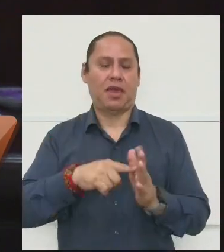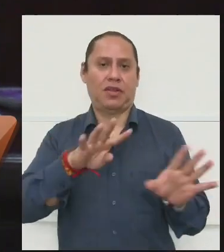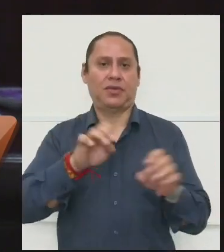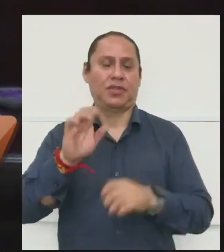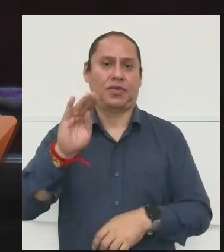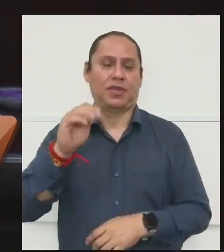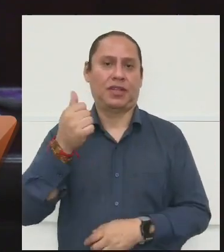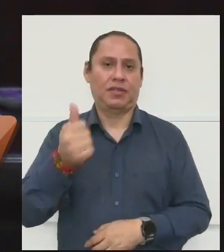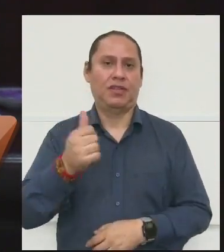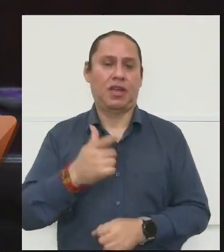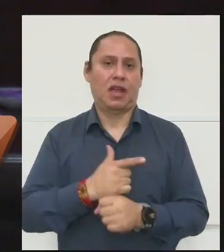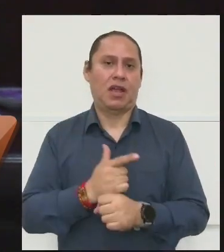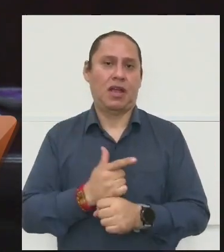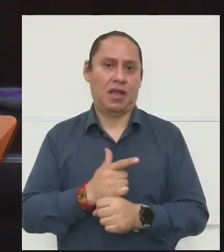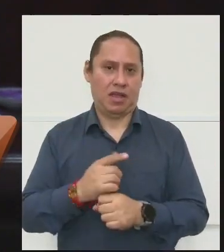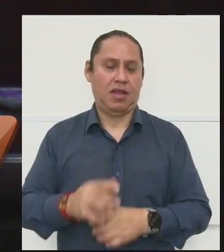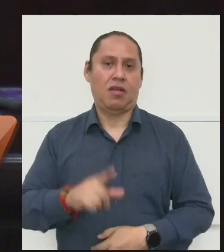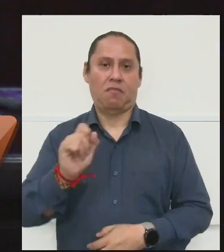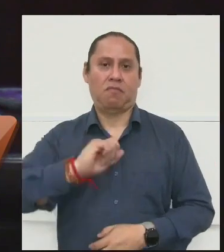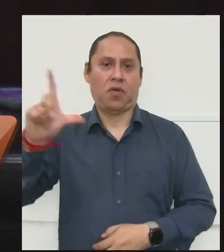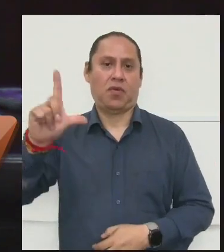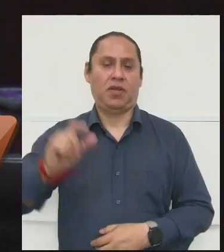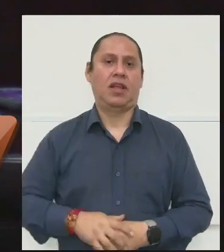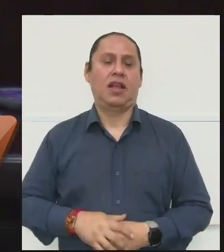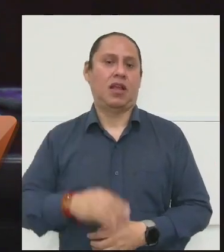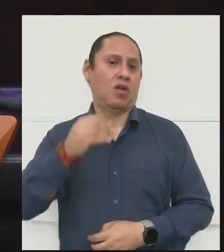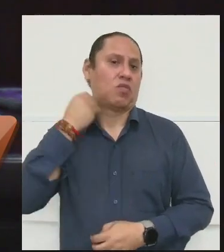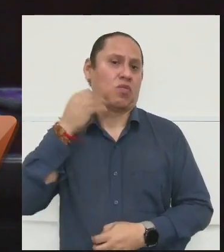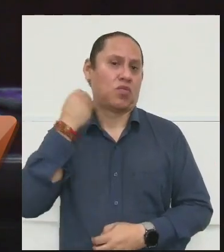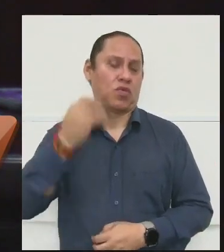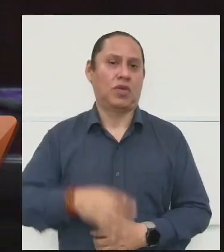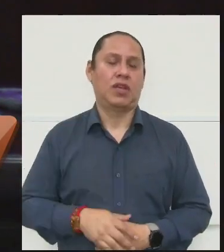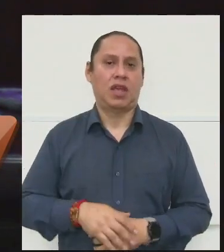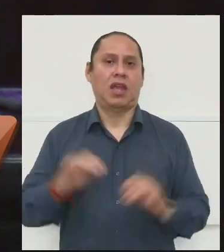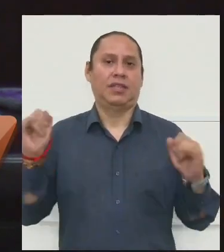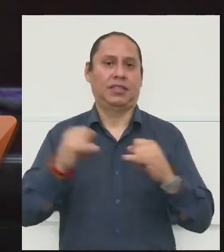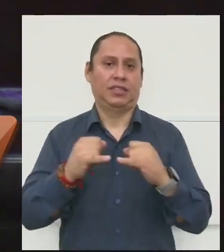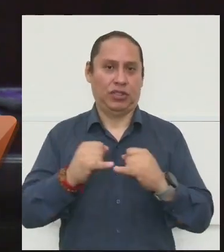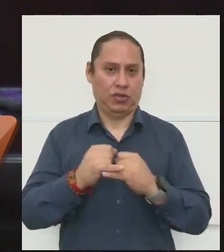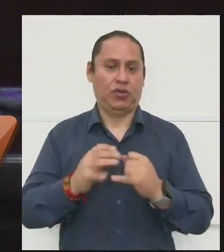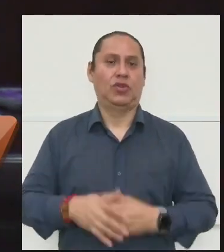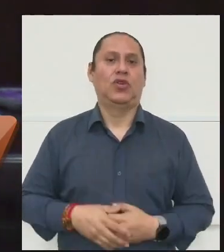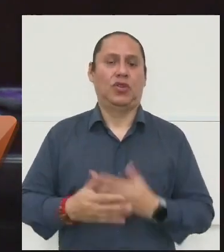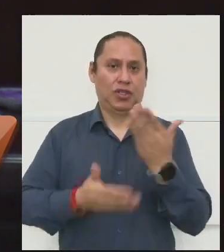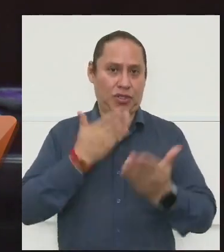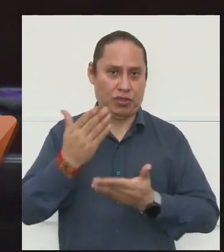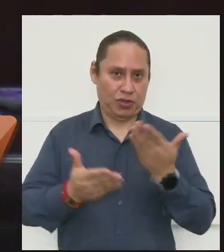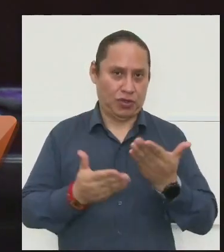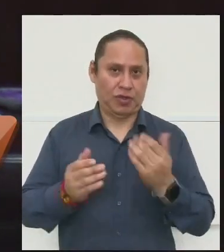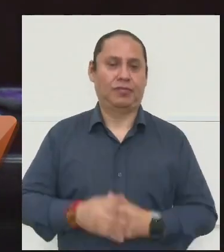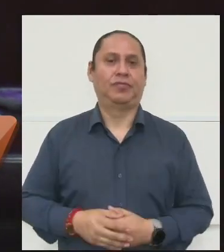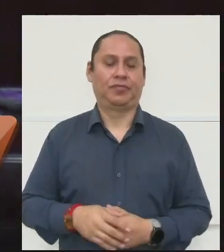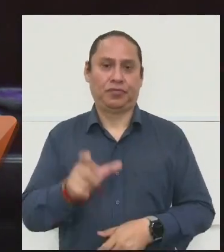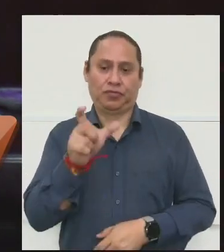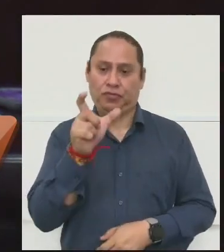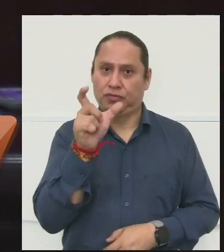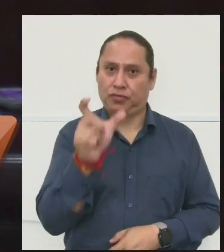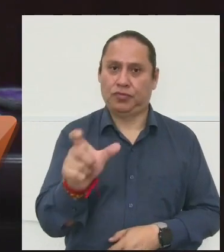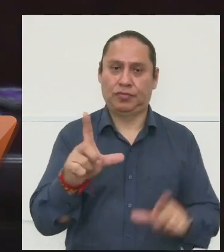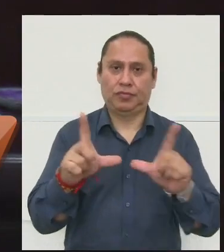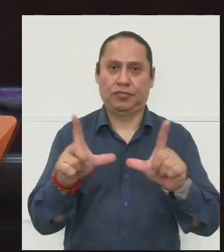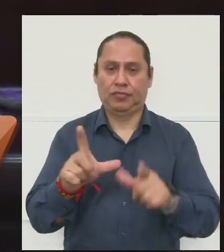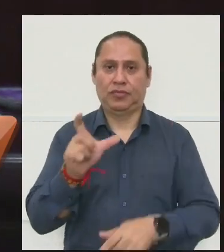1991-1996 licenciatura en derecho instituto de Estudios Superiores de Chiapas cédula nacional